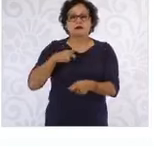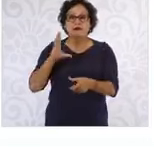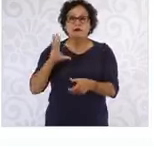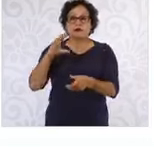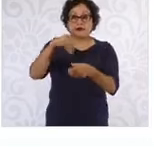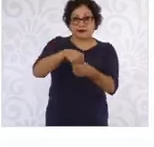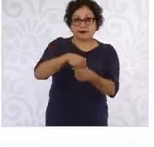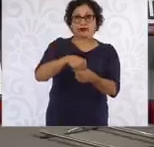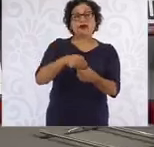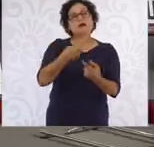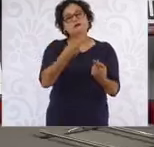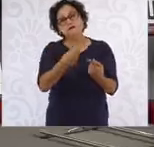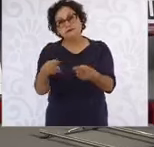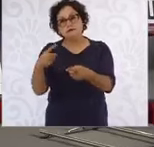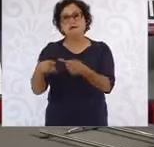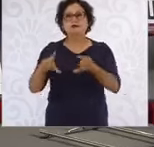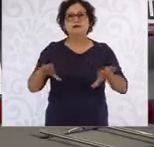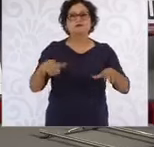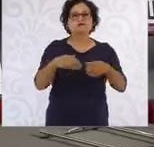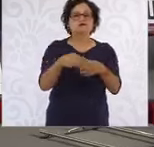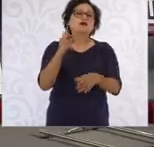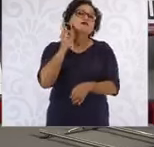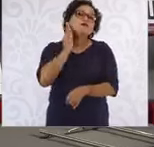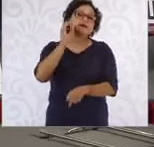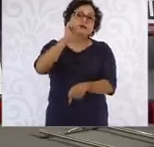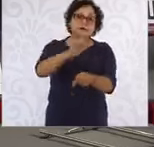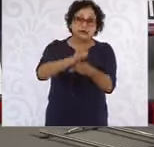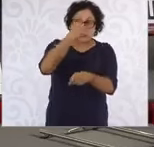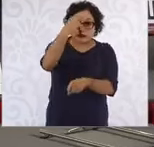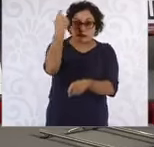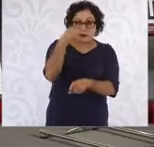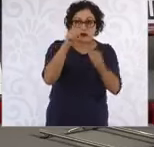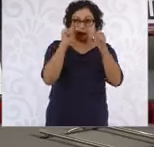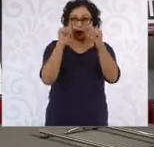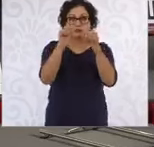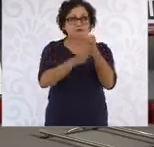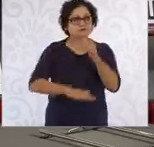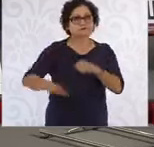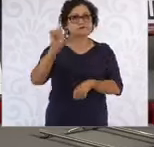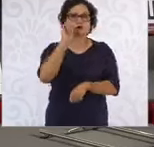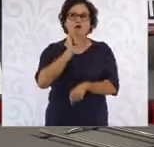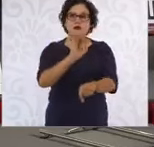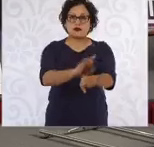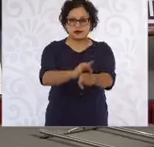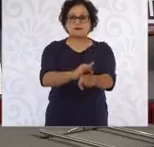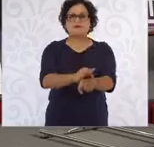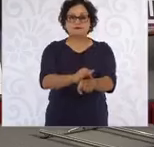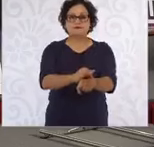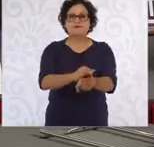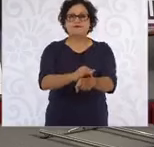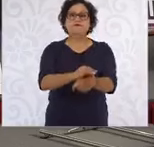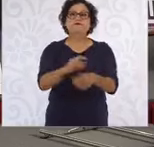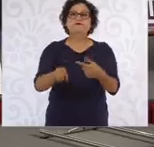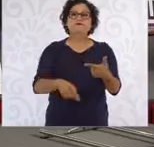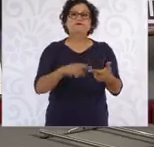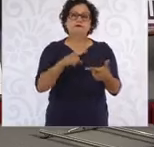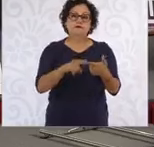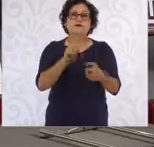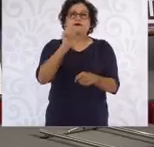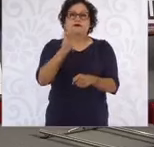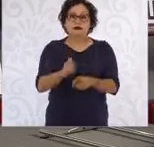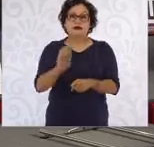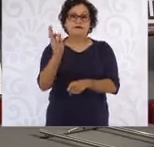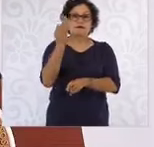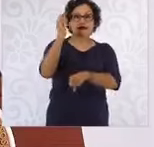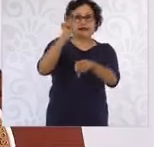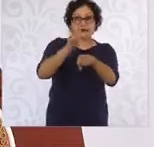fiscalías especializadas en delitos de violencia hacia las mujeres y se amplía la paridad ya no solo a nivel federal,